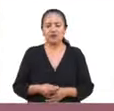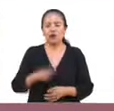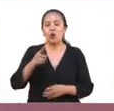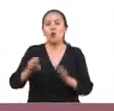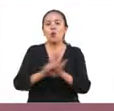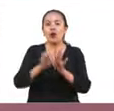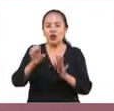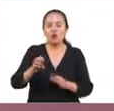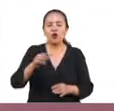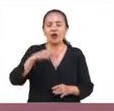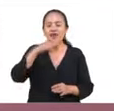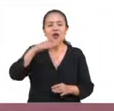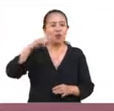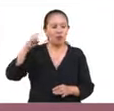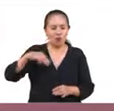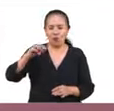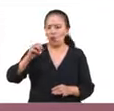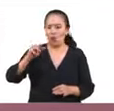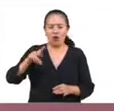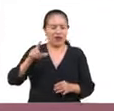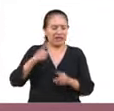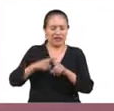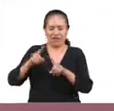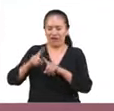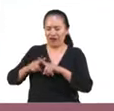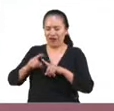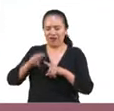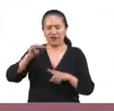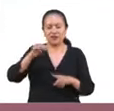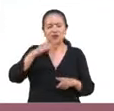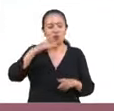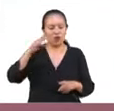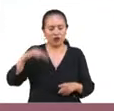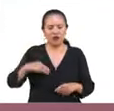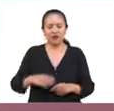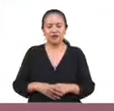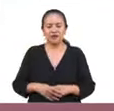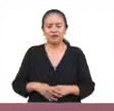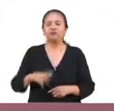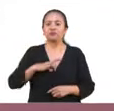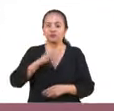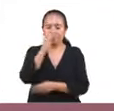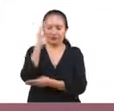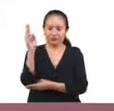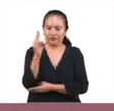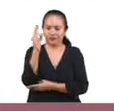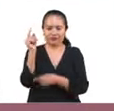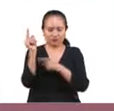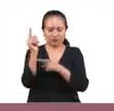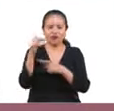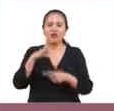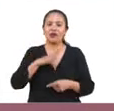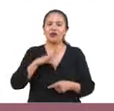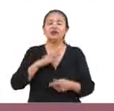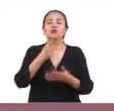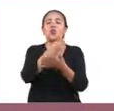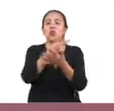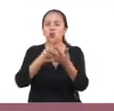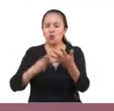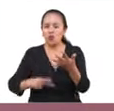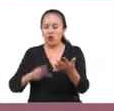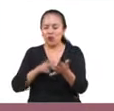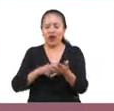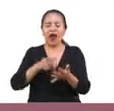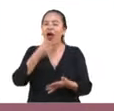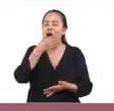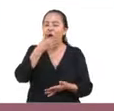del mole en todas sus variedades. Cabe mencionar que Milpa Alta posee un programa de apoyo a las